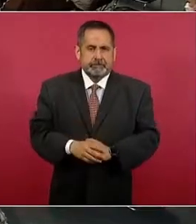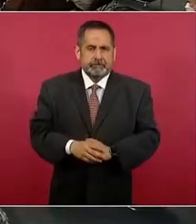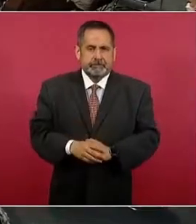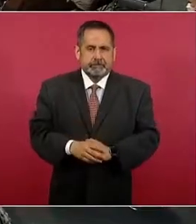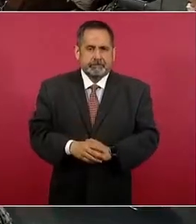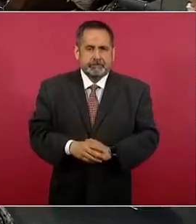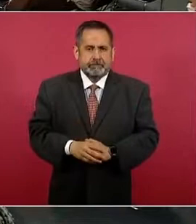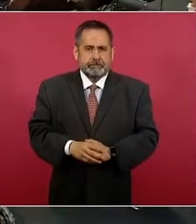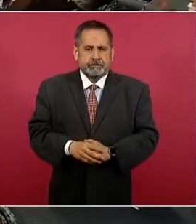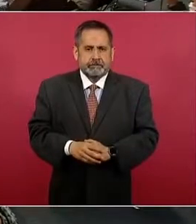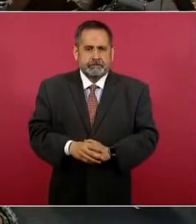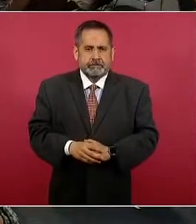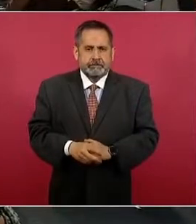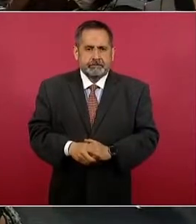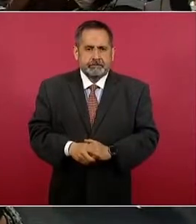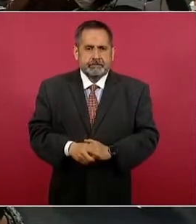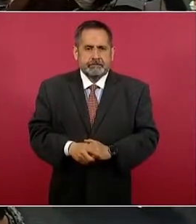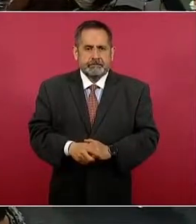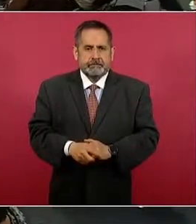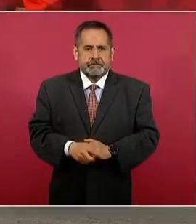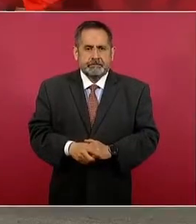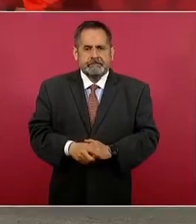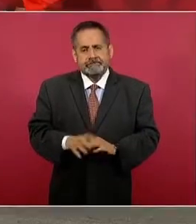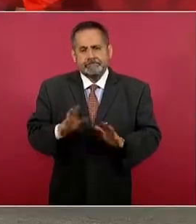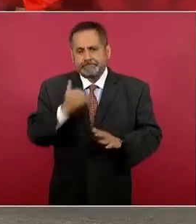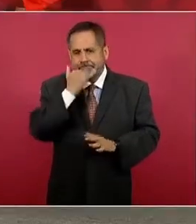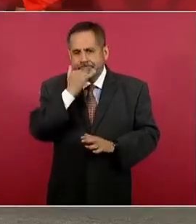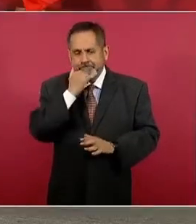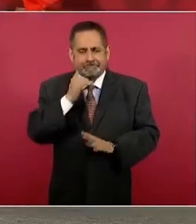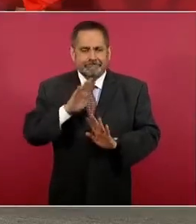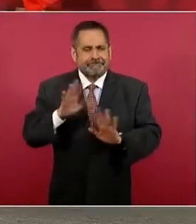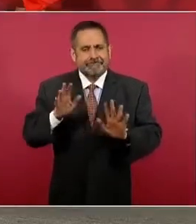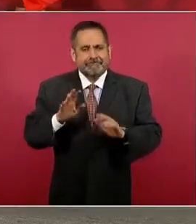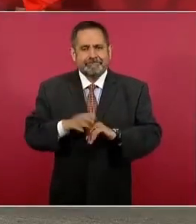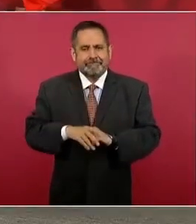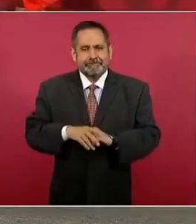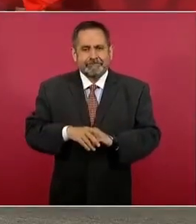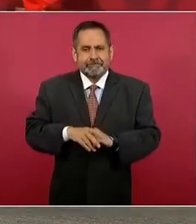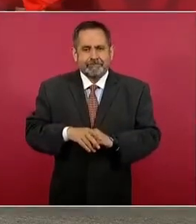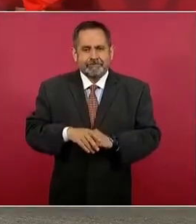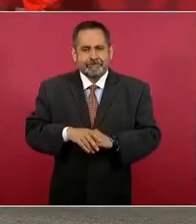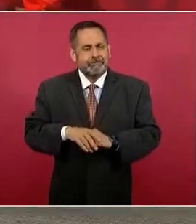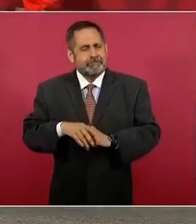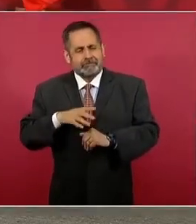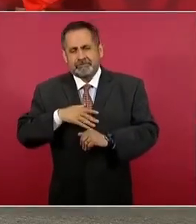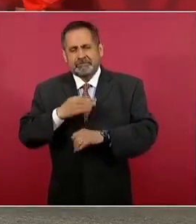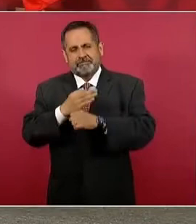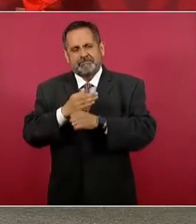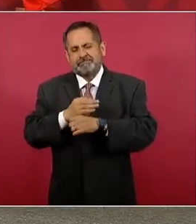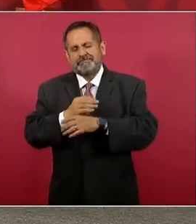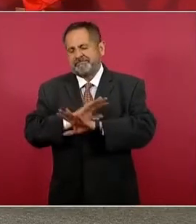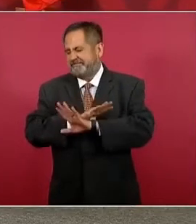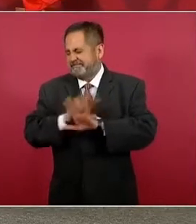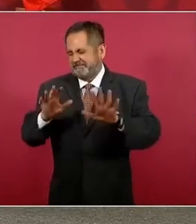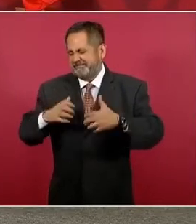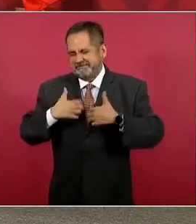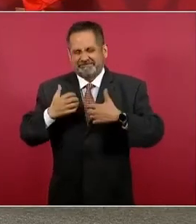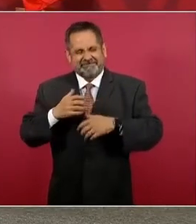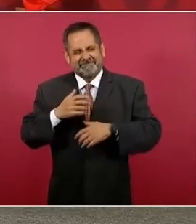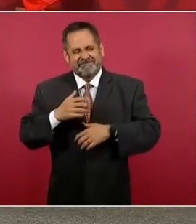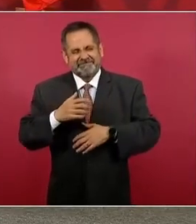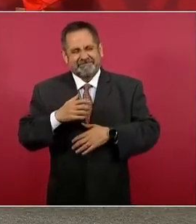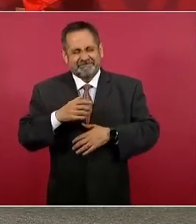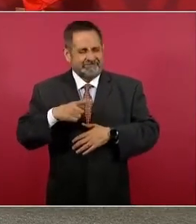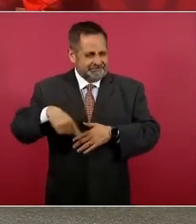Pues me voy a revelar, porque eso es lo que quiero que hagan los diputados, que